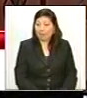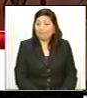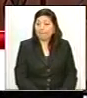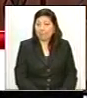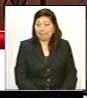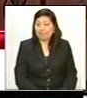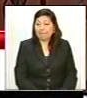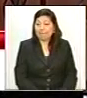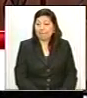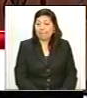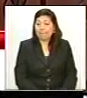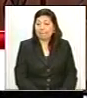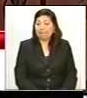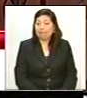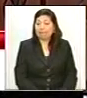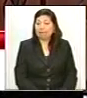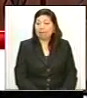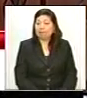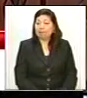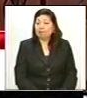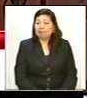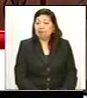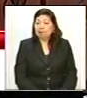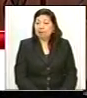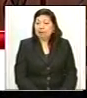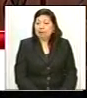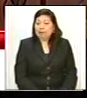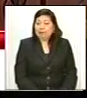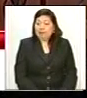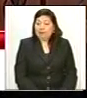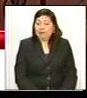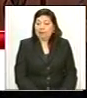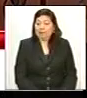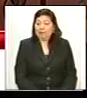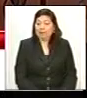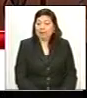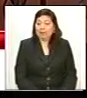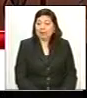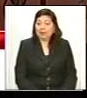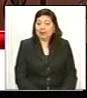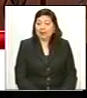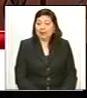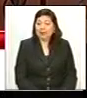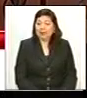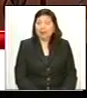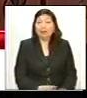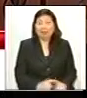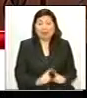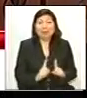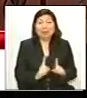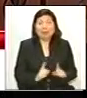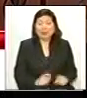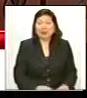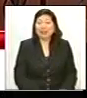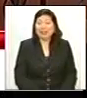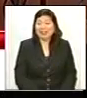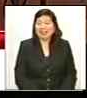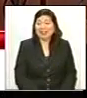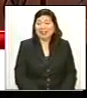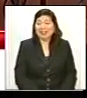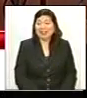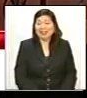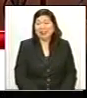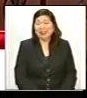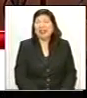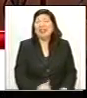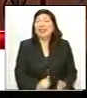Entonces, por favor, señor Contralor. A ver, Contralor, por favor. Varias preguntas, sí, efectivamente. Sí. Para poder empezar los...